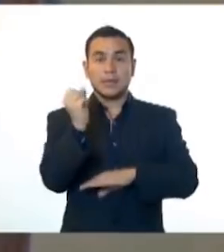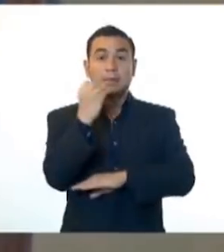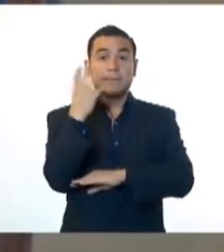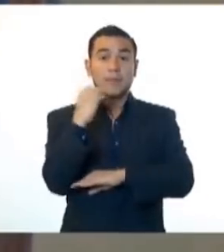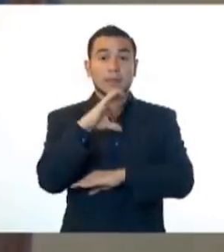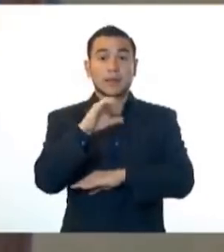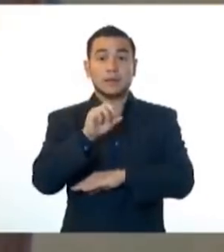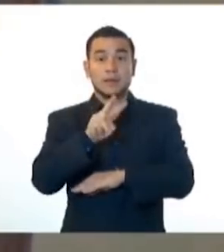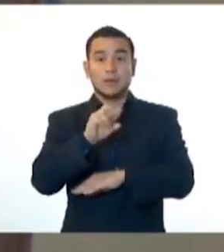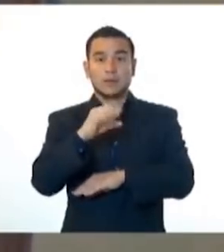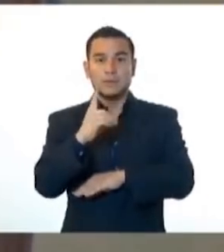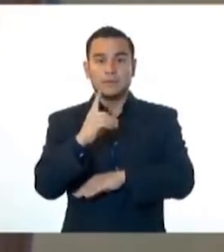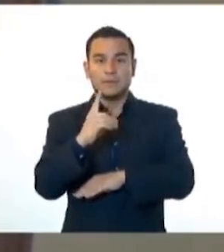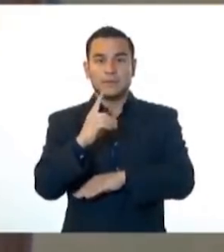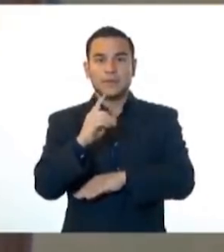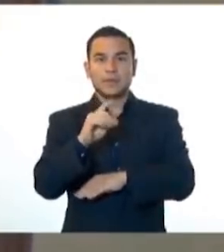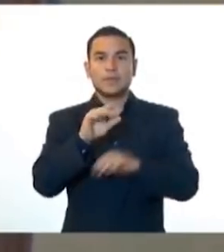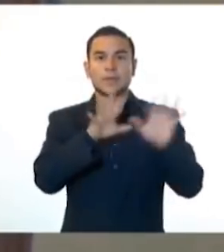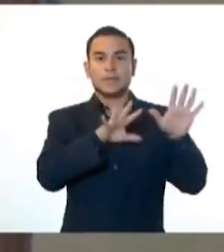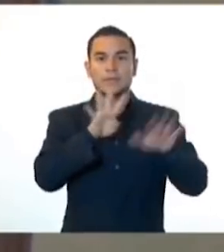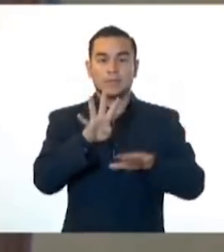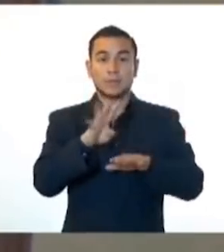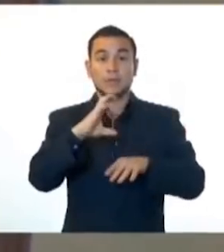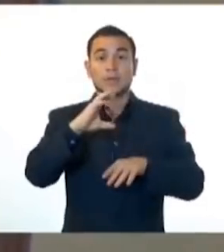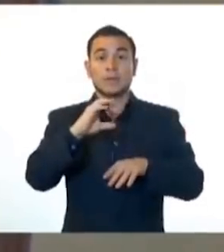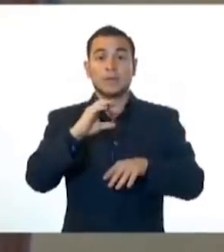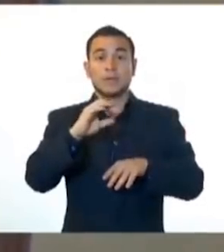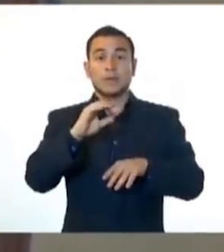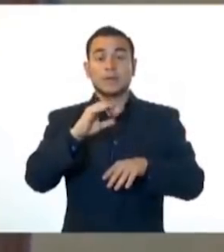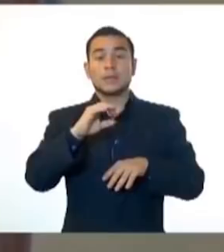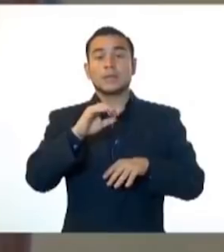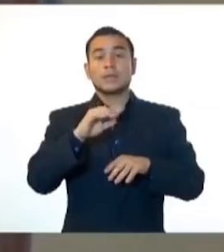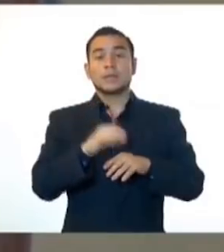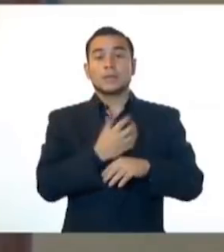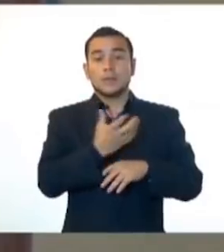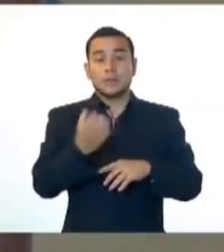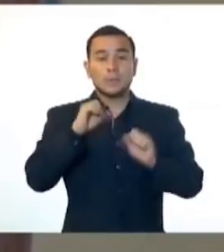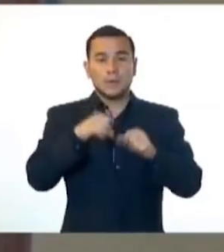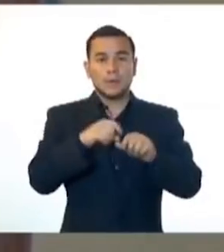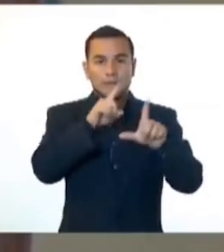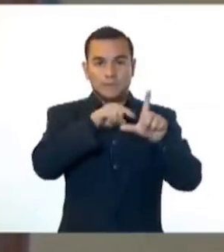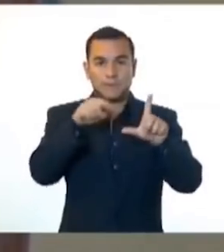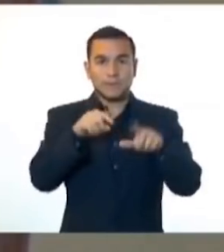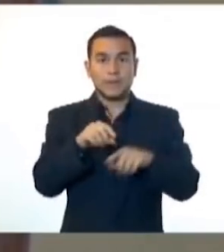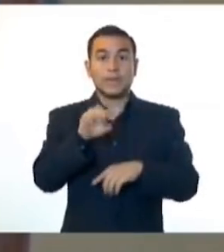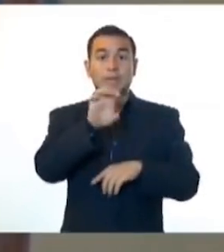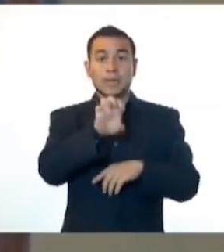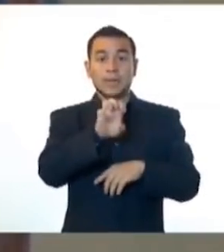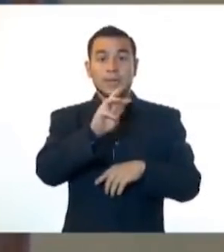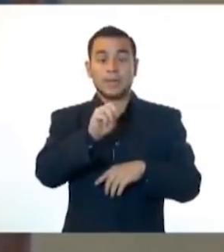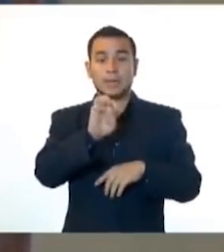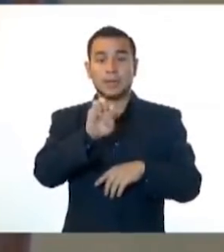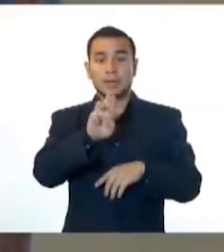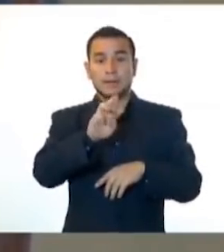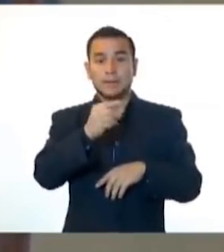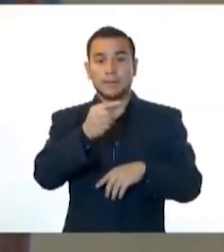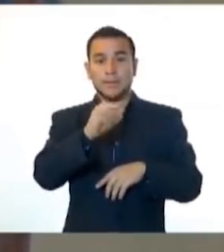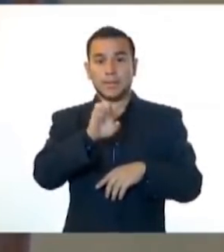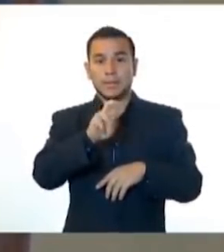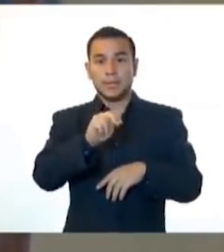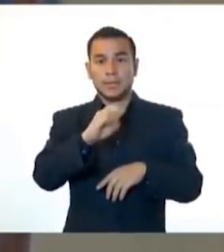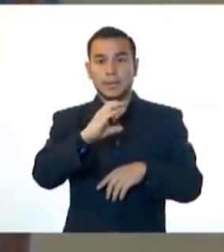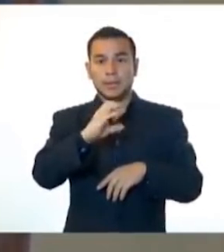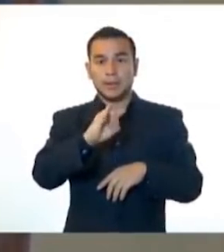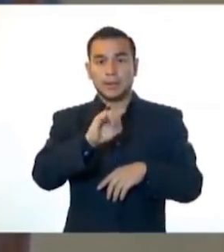emergencia.covid19.gov.sb. Recuerden que covid19.gov.sb es la página donde pueden ver las estadísticas. Pero si ponen emergencia antes,